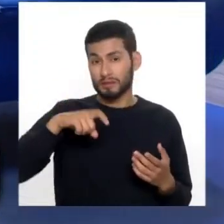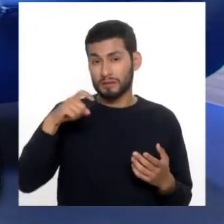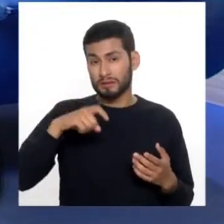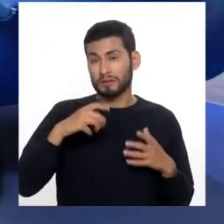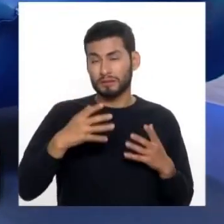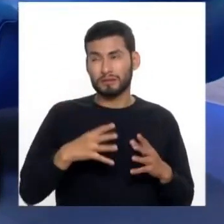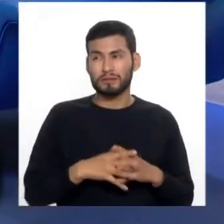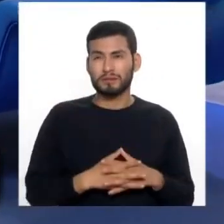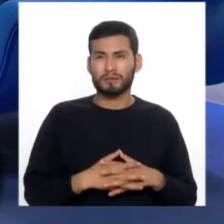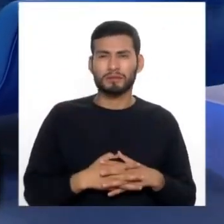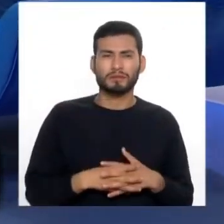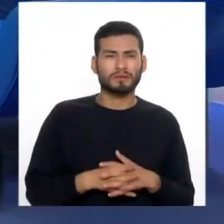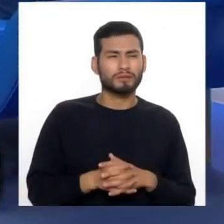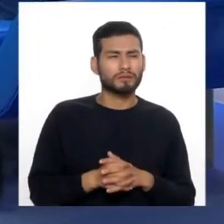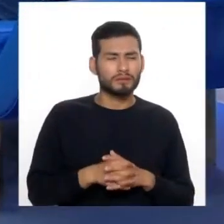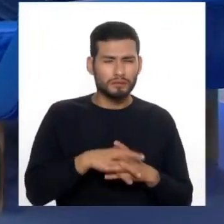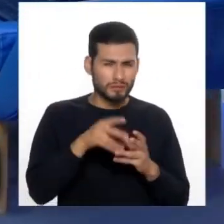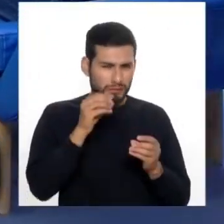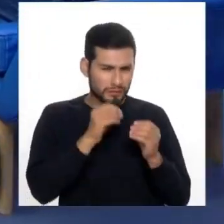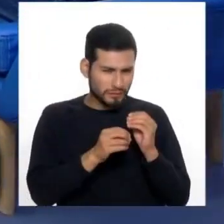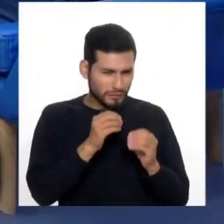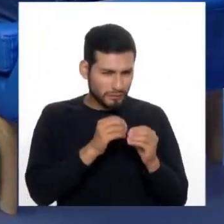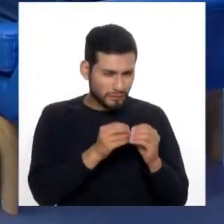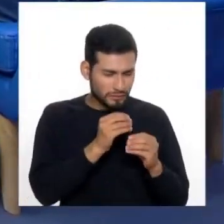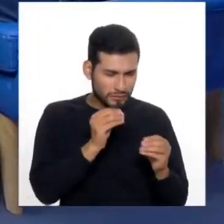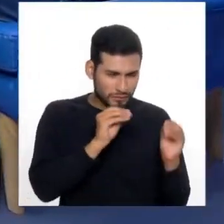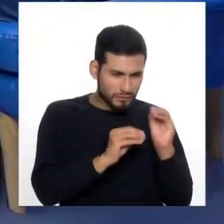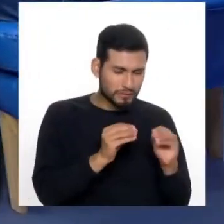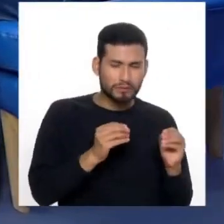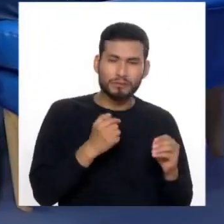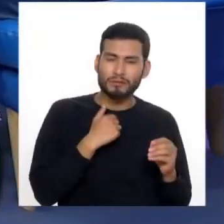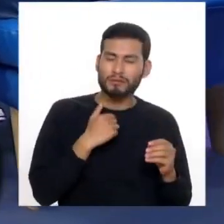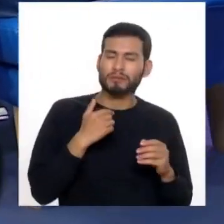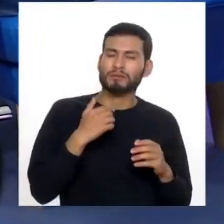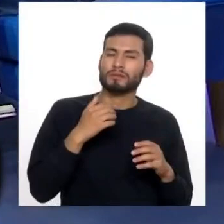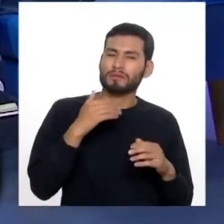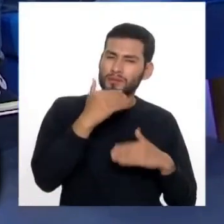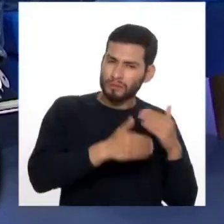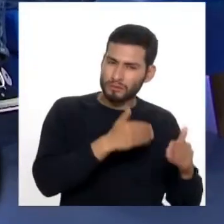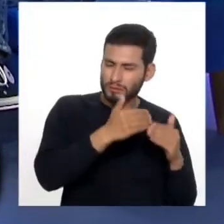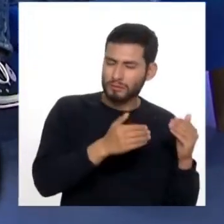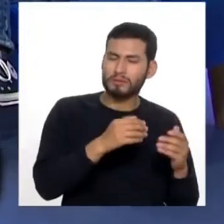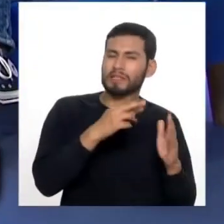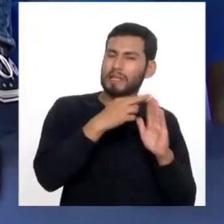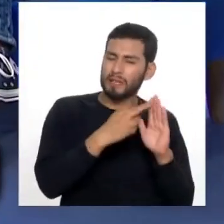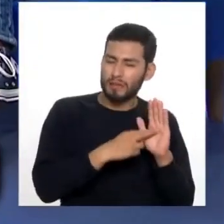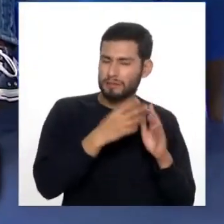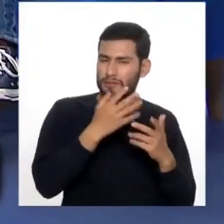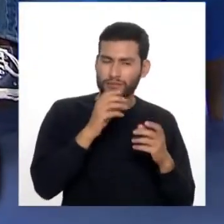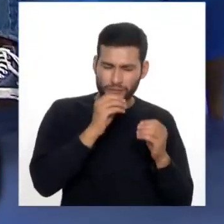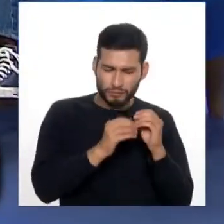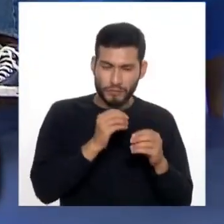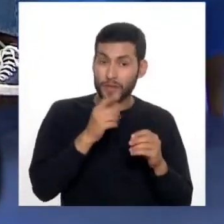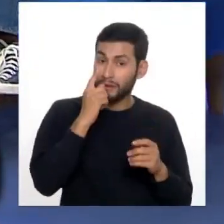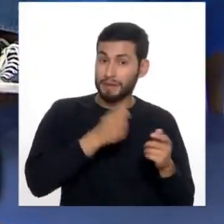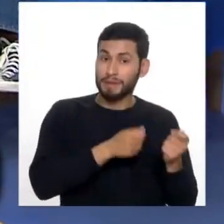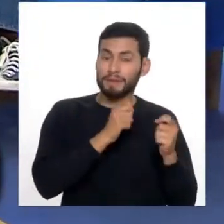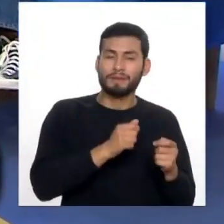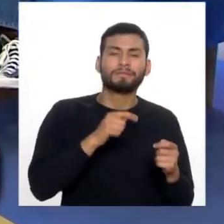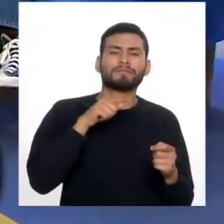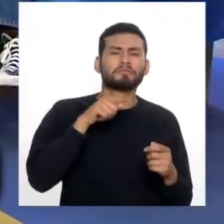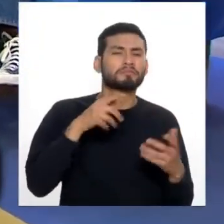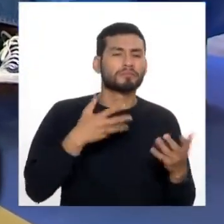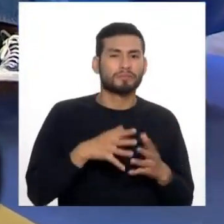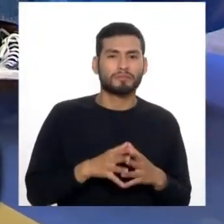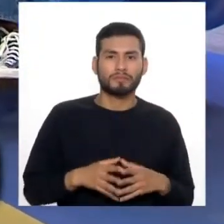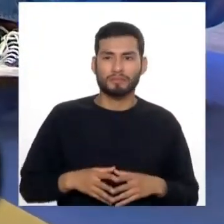necesario ajustar los procedimientos, los protocolos, las reglas de pesquerías a un